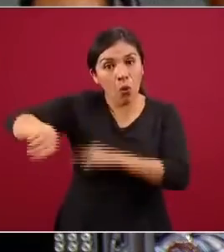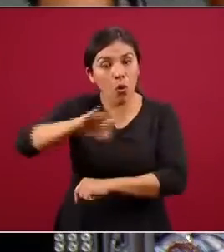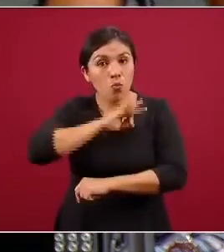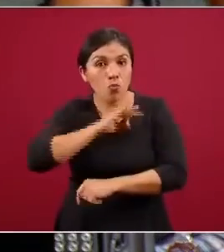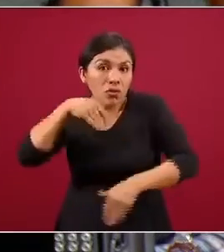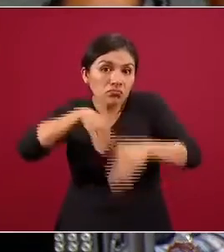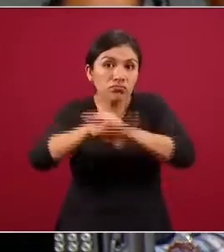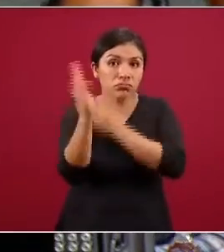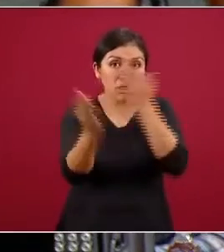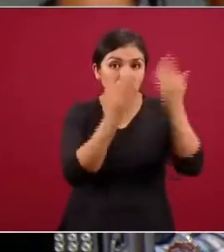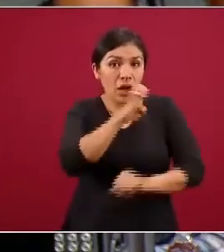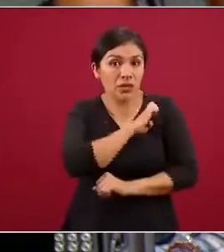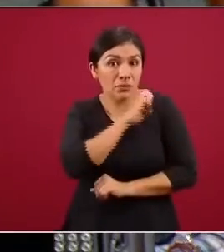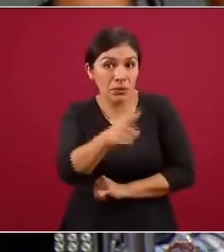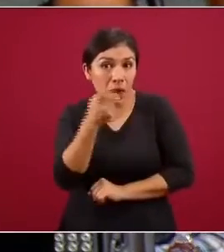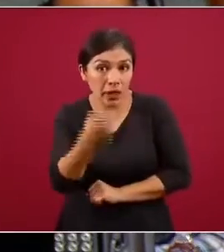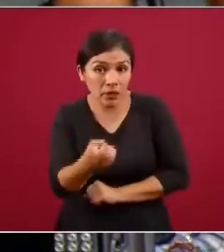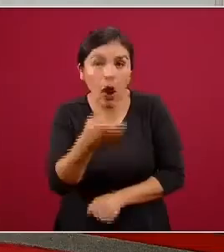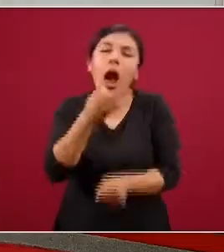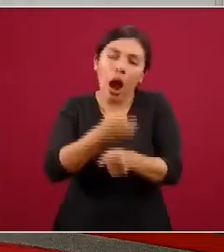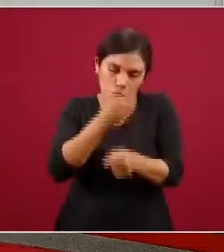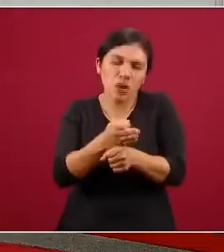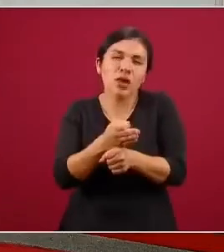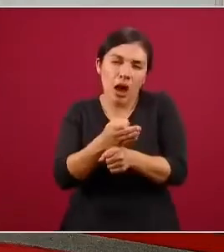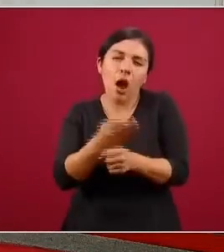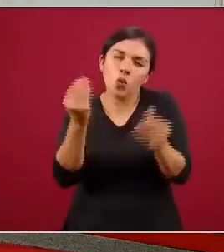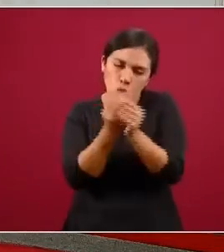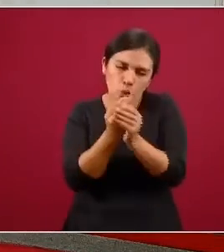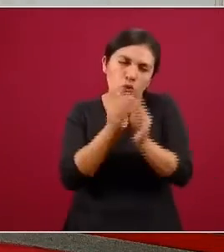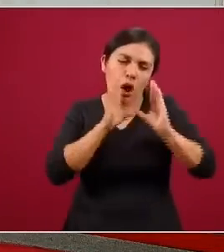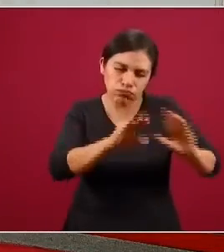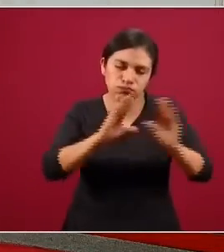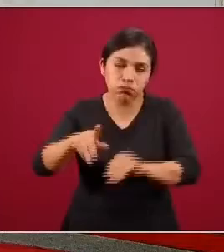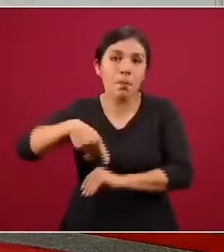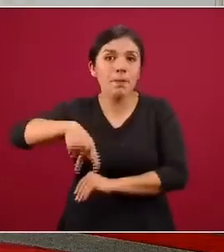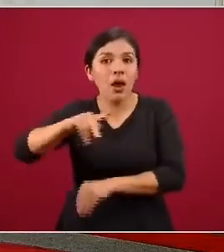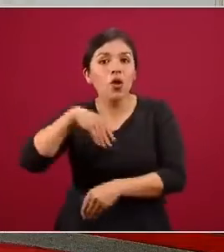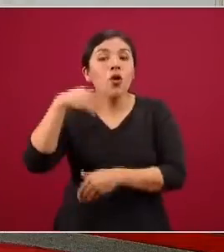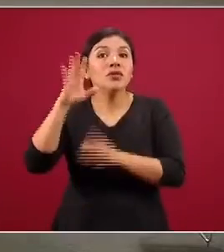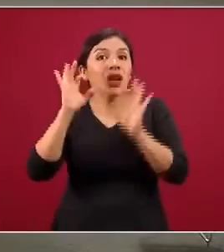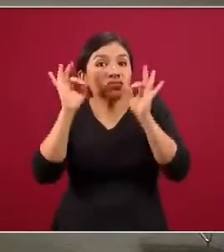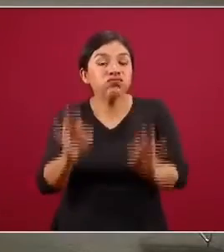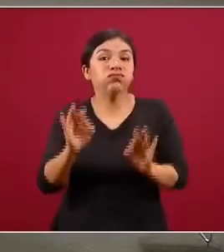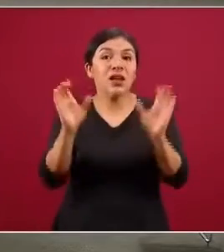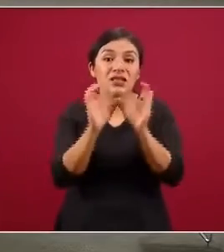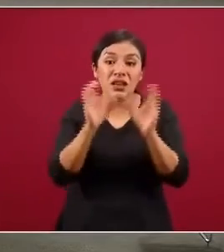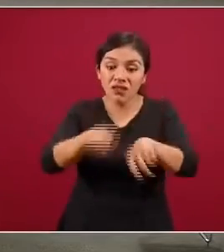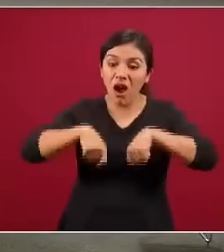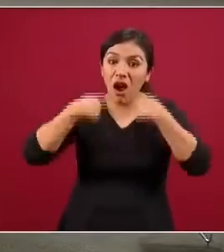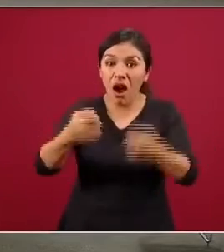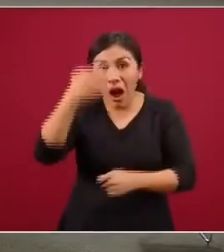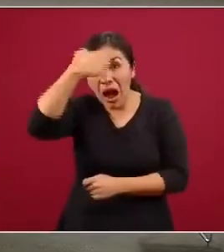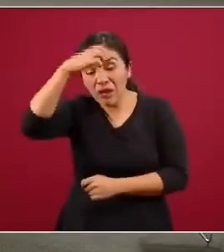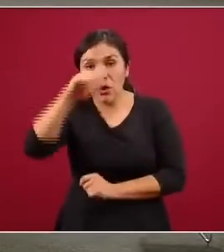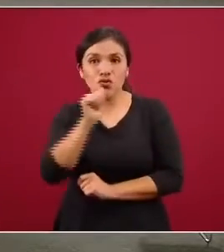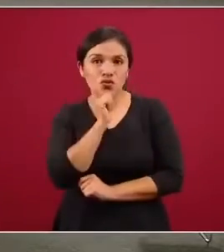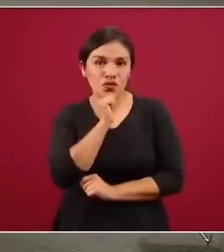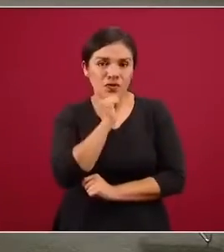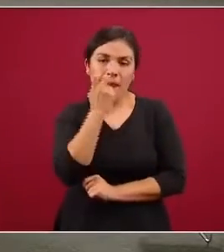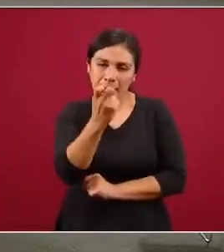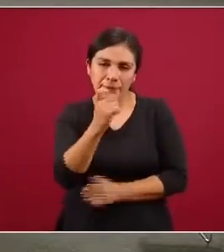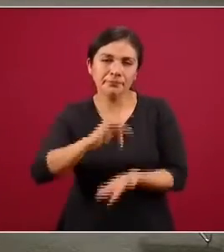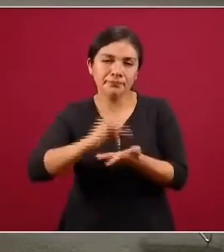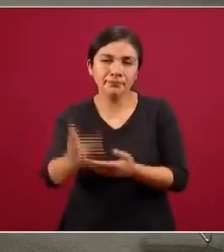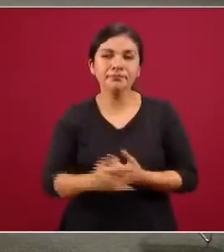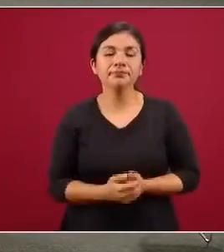que ellos puedan hacer esta especialidad, no solo ahorita, están siendo capacitados, pero no tienen todavía esa amplia experiencia. Nada más